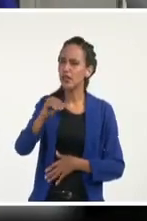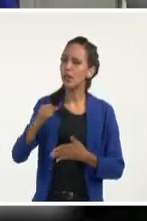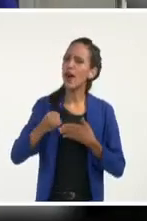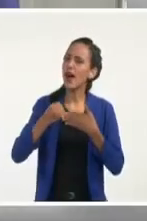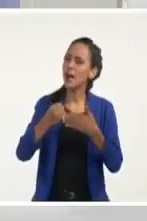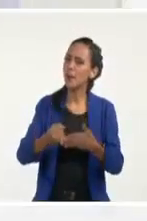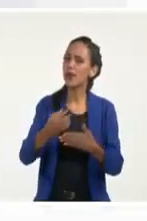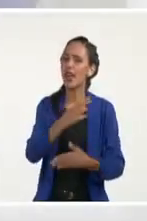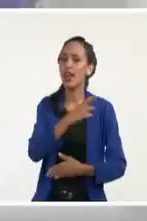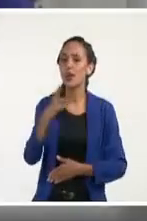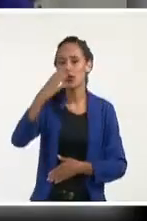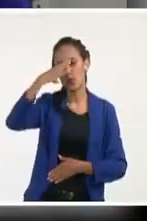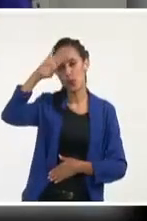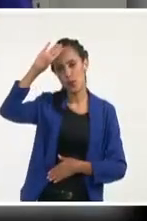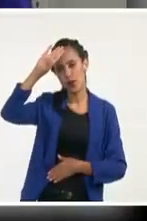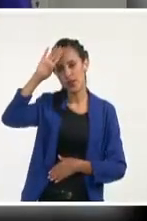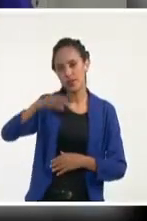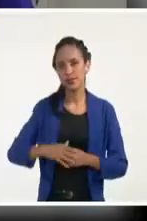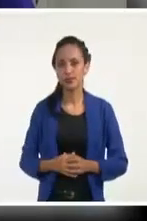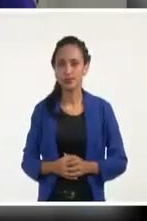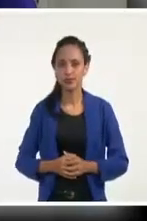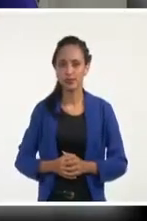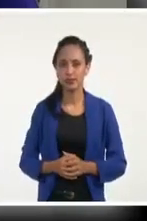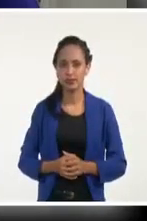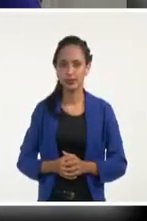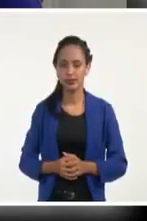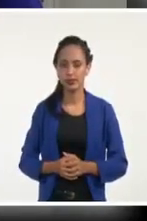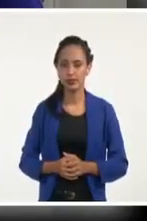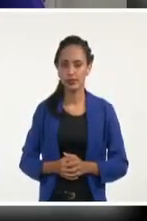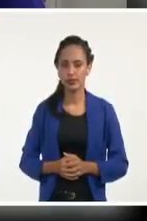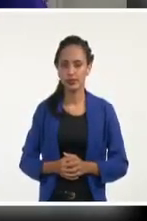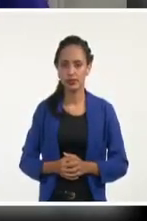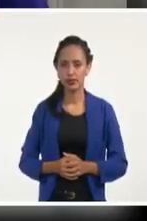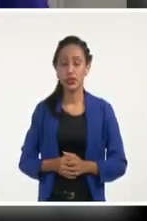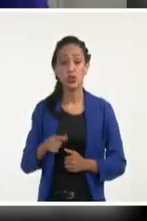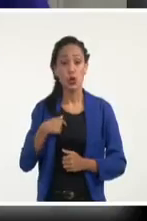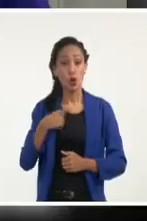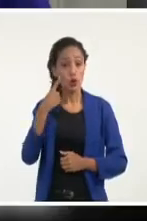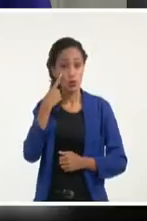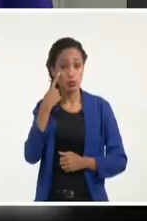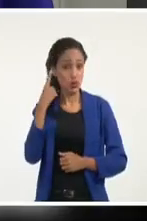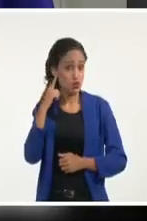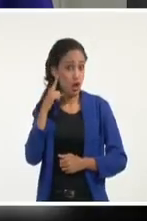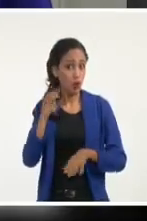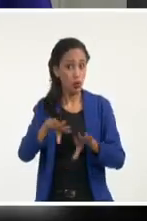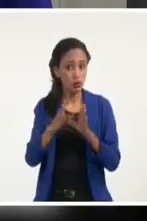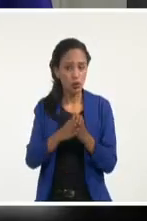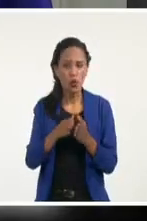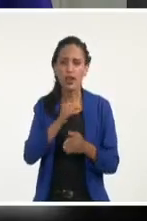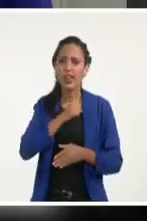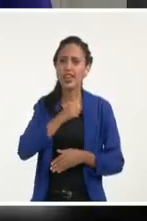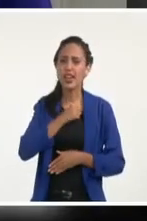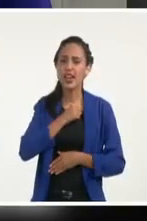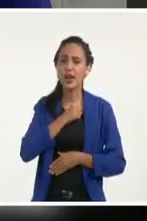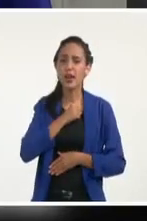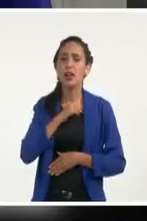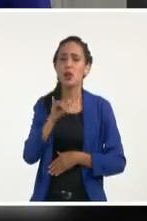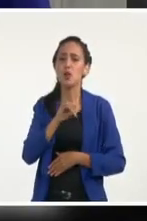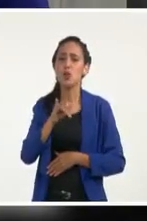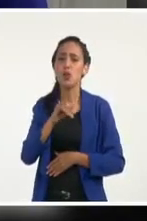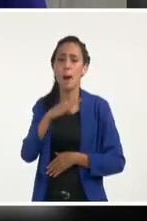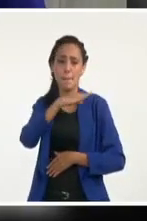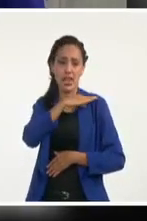la revolución. Estamos viendo cómo se están haciendo llamamientos a intervención militar, cómo se está pidiendo un corredor humanitario cuando lo que hace falta